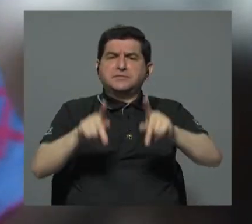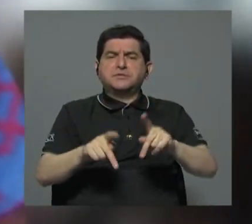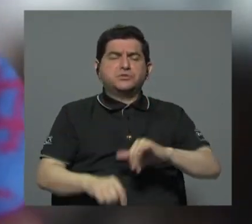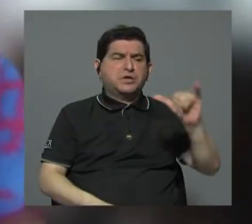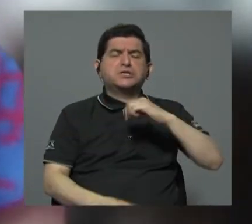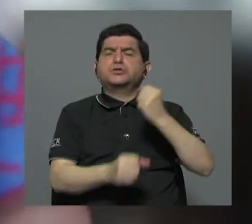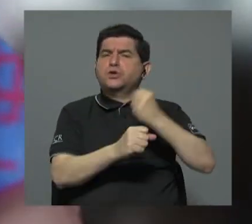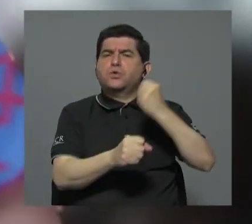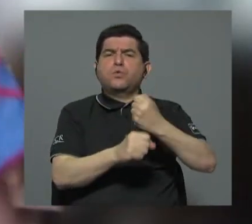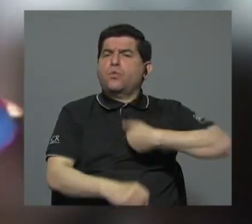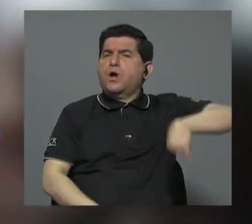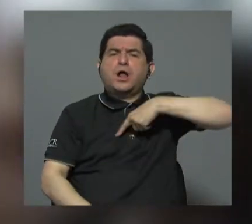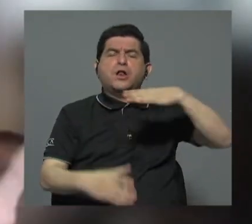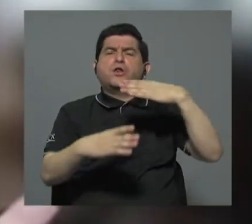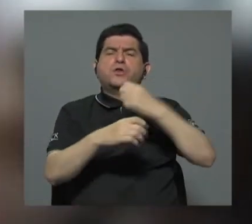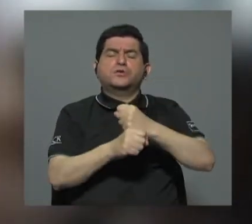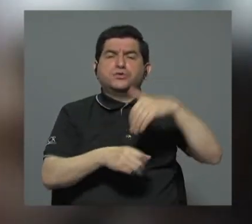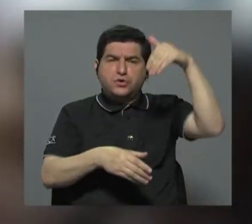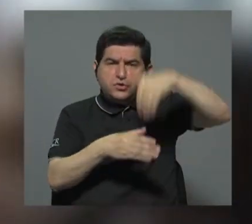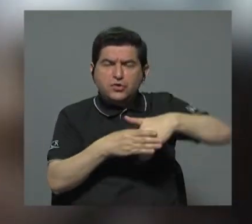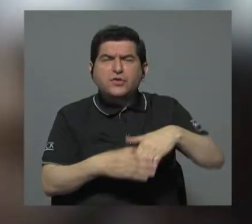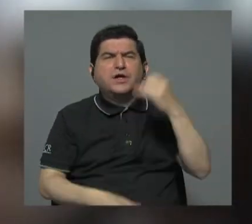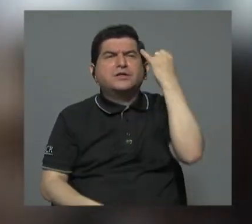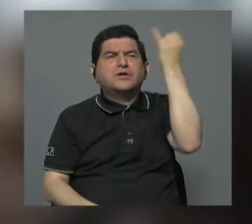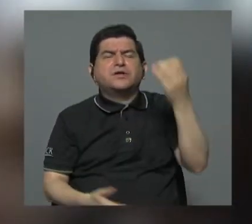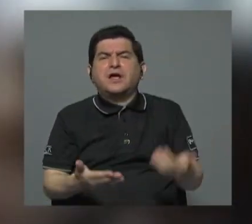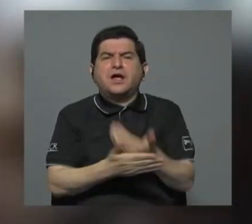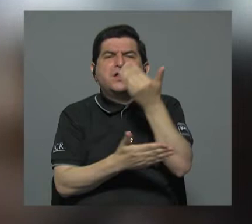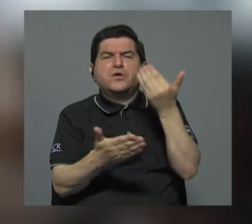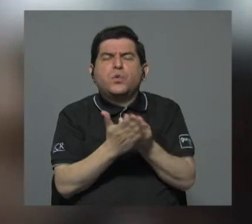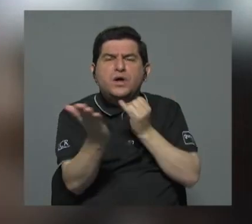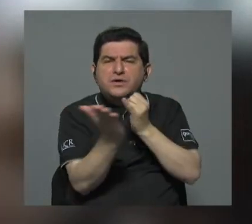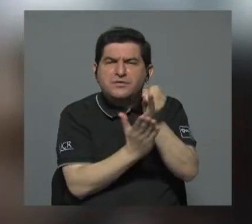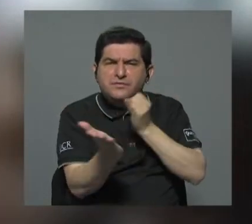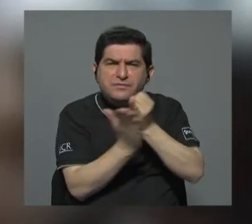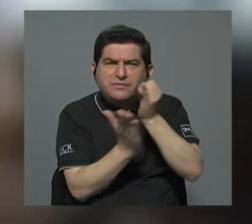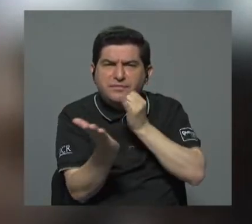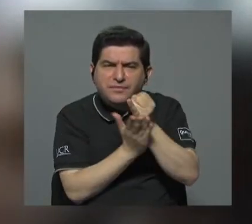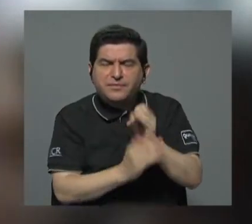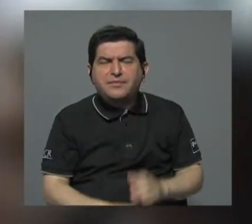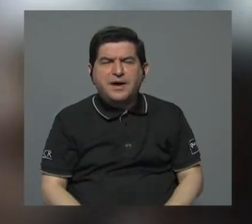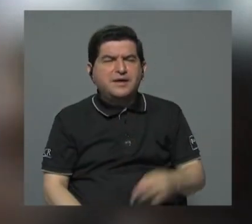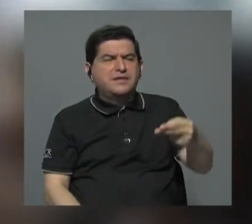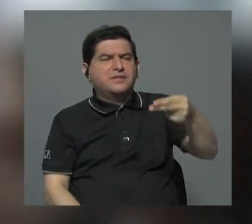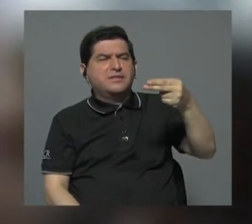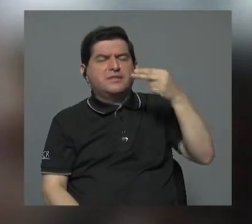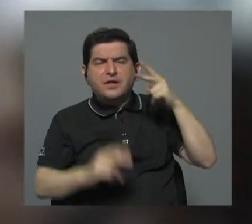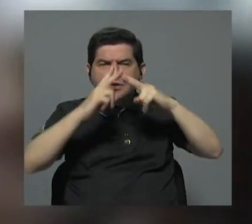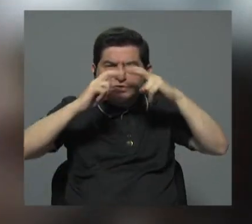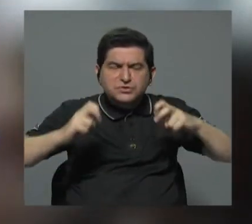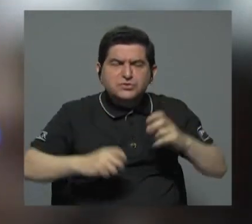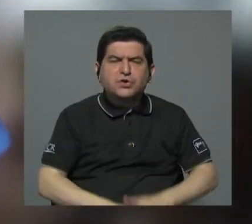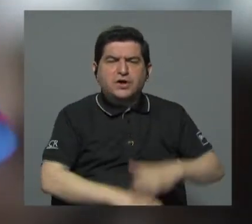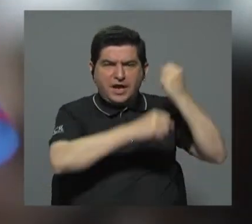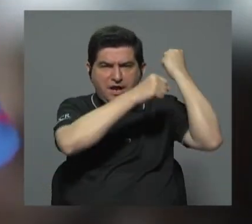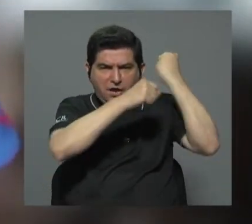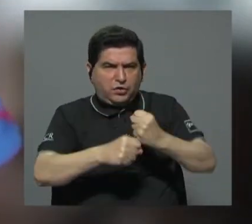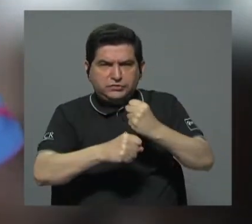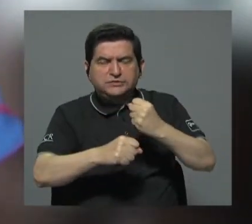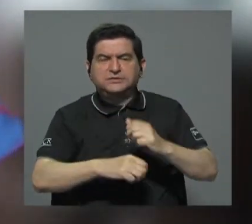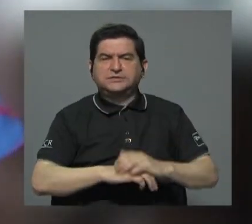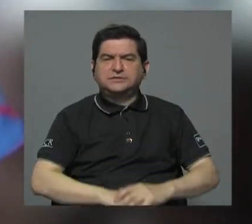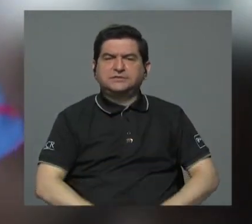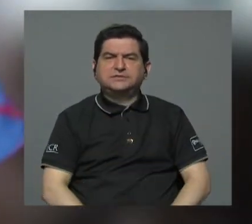mismo trabajo. Esto se enmarca dentro de esa nueva línea de investigación historiográfica sobre la conquista,